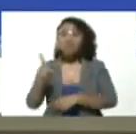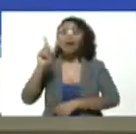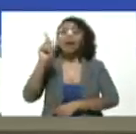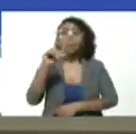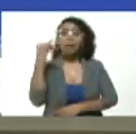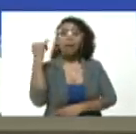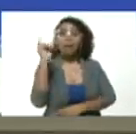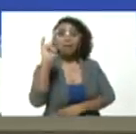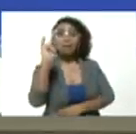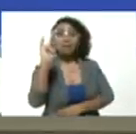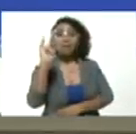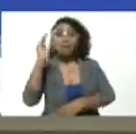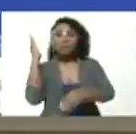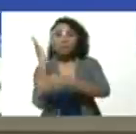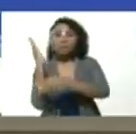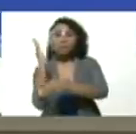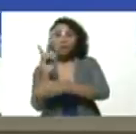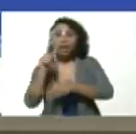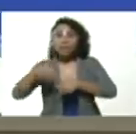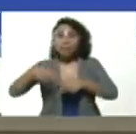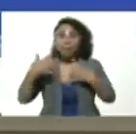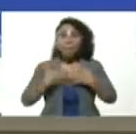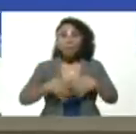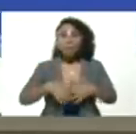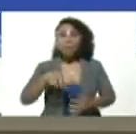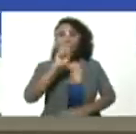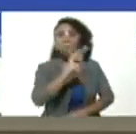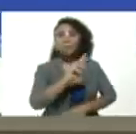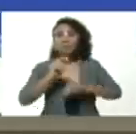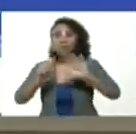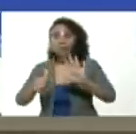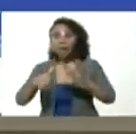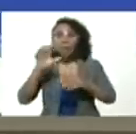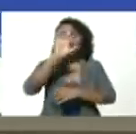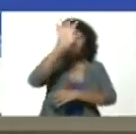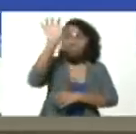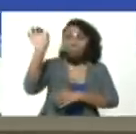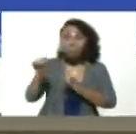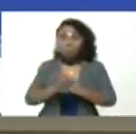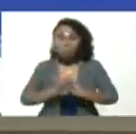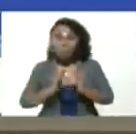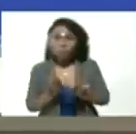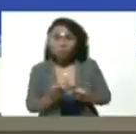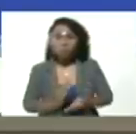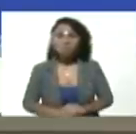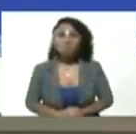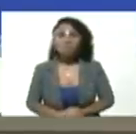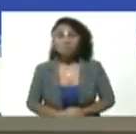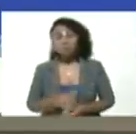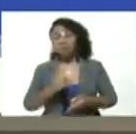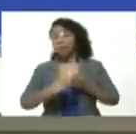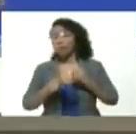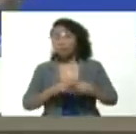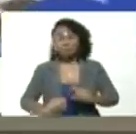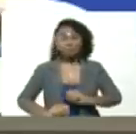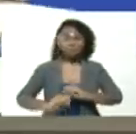tenemos sanciones de estas empresas en 26 países del mundo, una cosa bárbara.